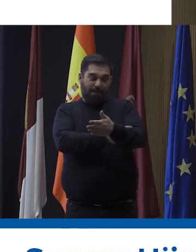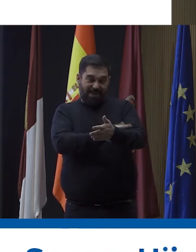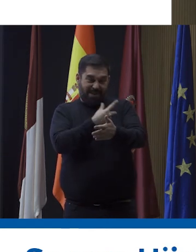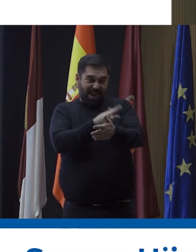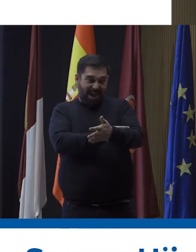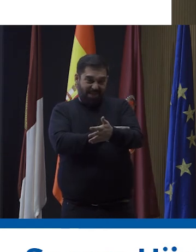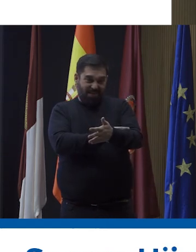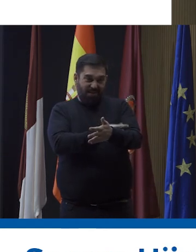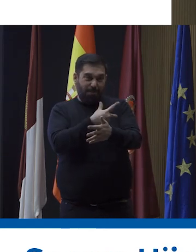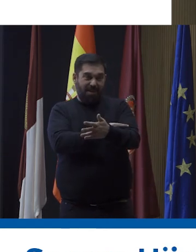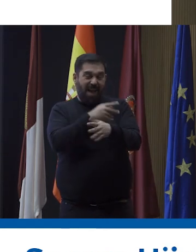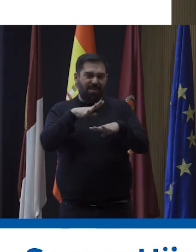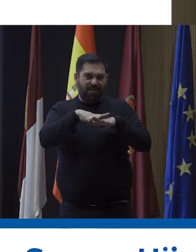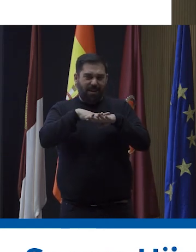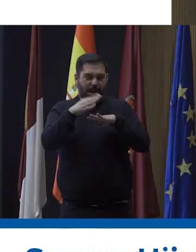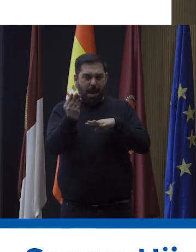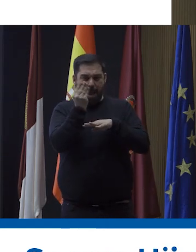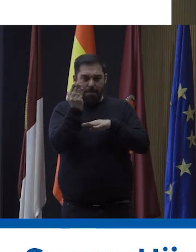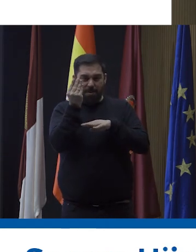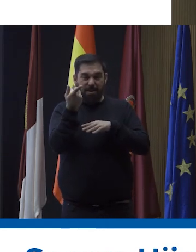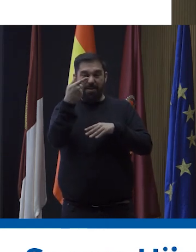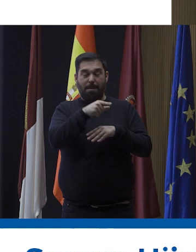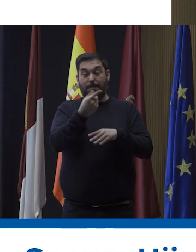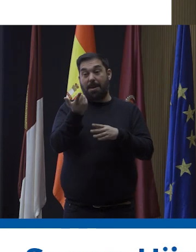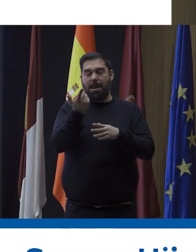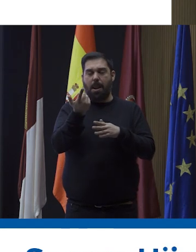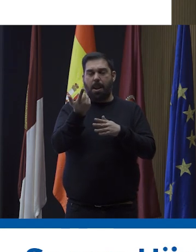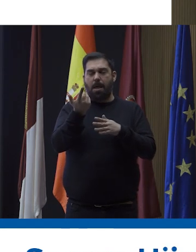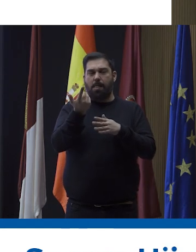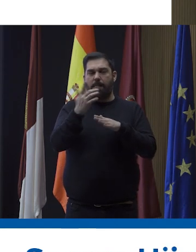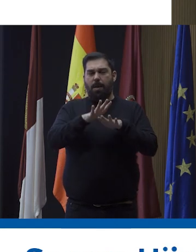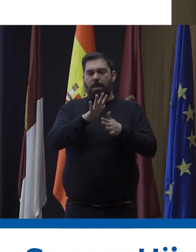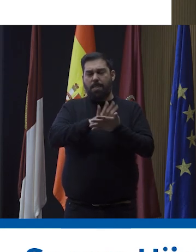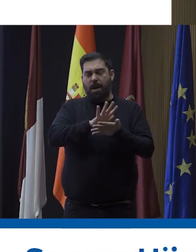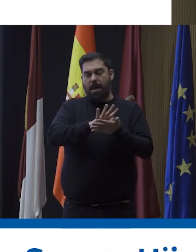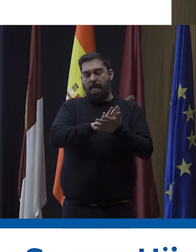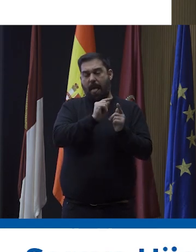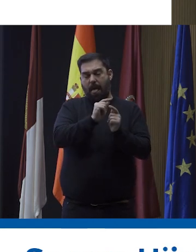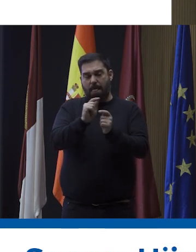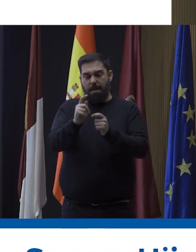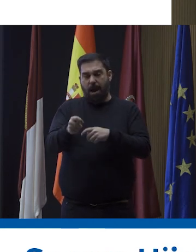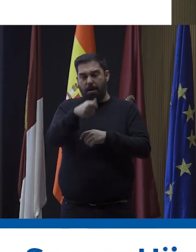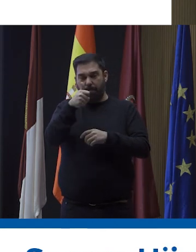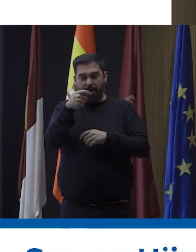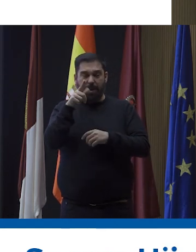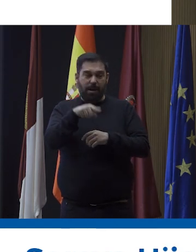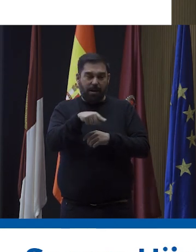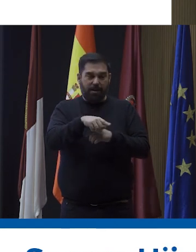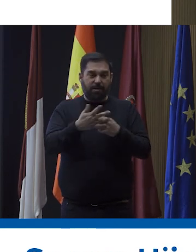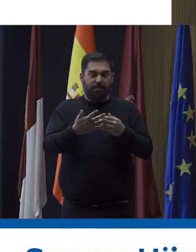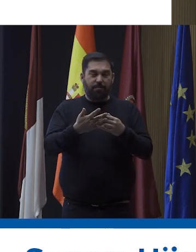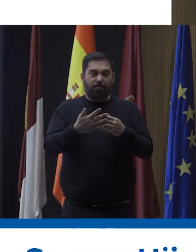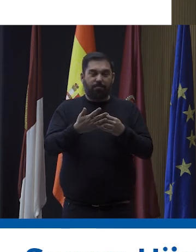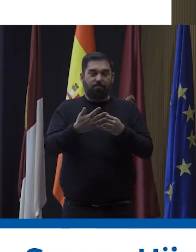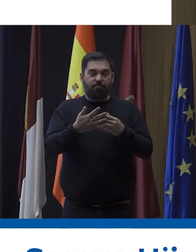pinchazos para mejorar los tejidos o si queremos producir una relajación, también ahí se puede infiltrar la